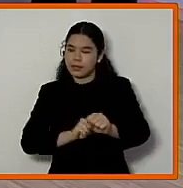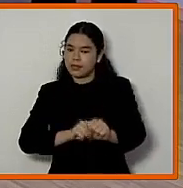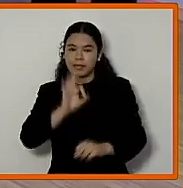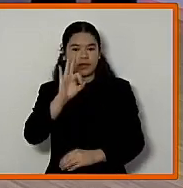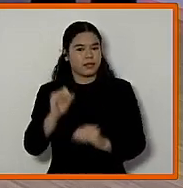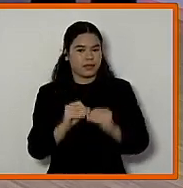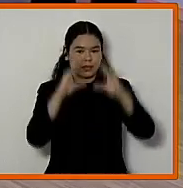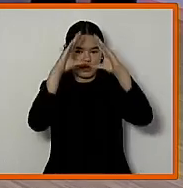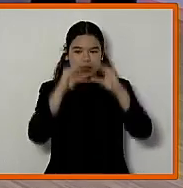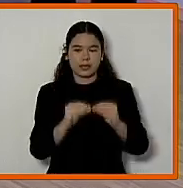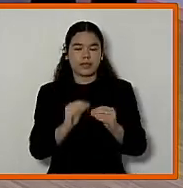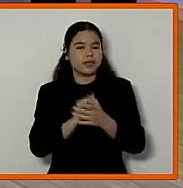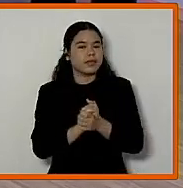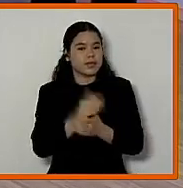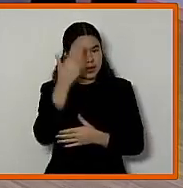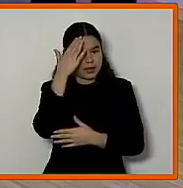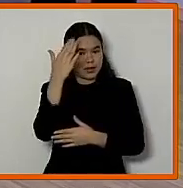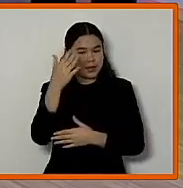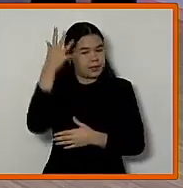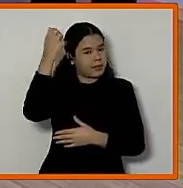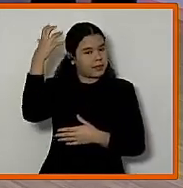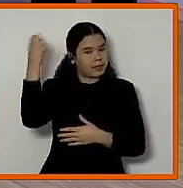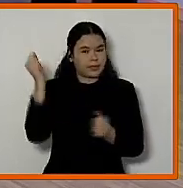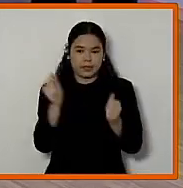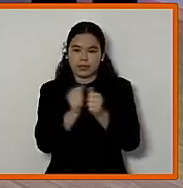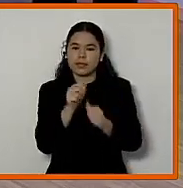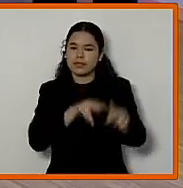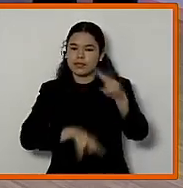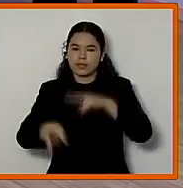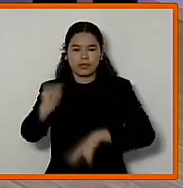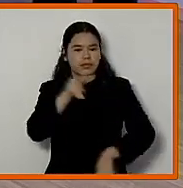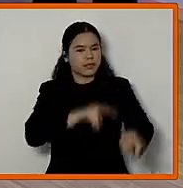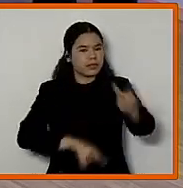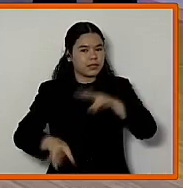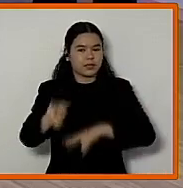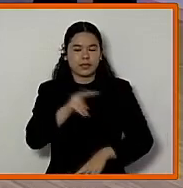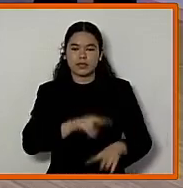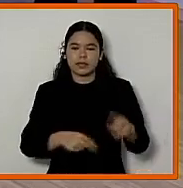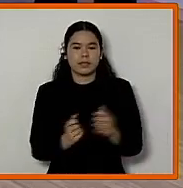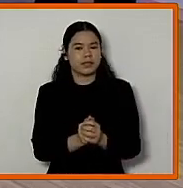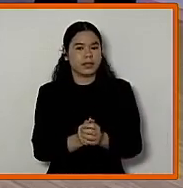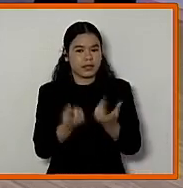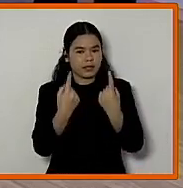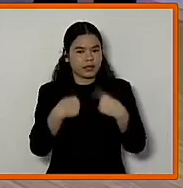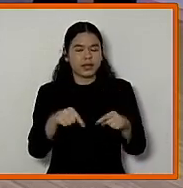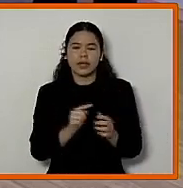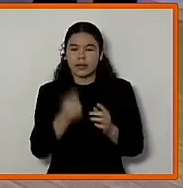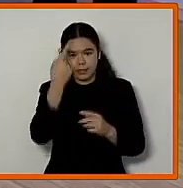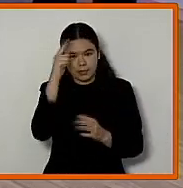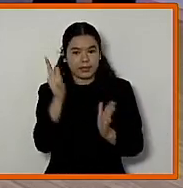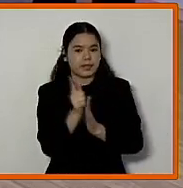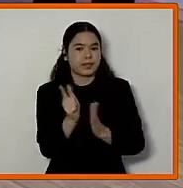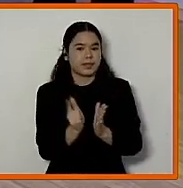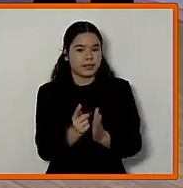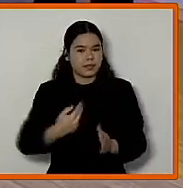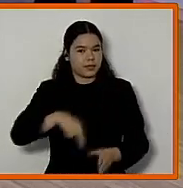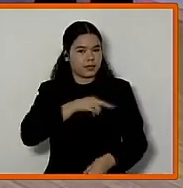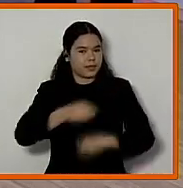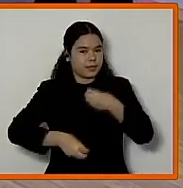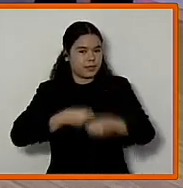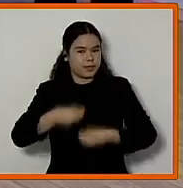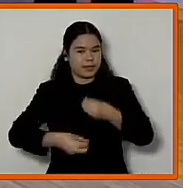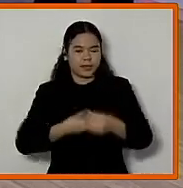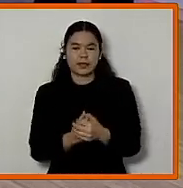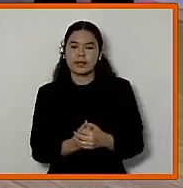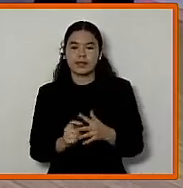punto de la noche. Te saluda Charlyn Walter en compañía de nuestro auditor y notario que están para certificar cada uno de los juegos. Iniciamos